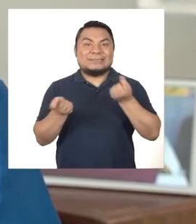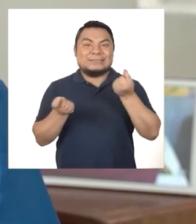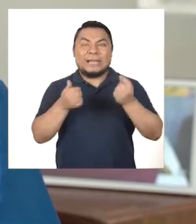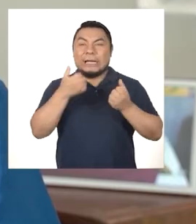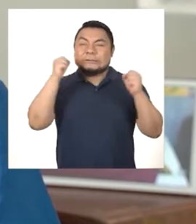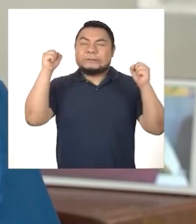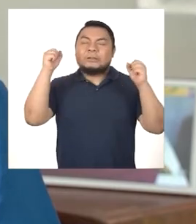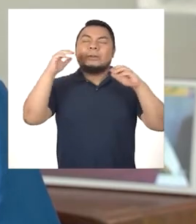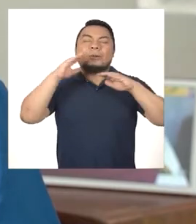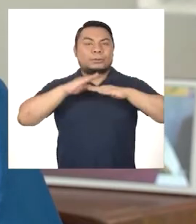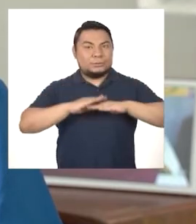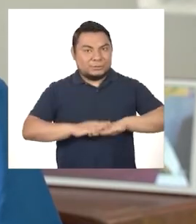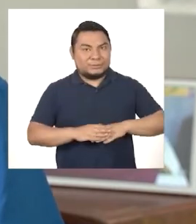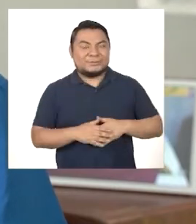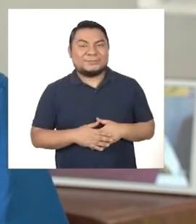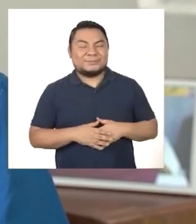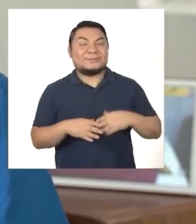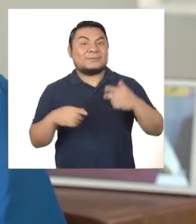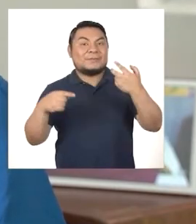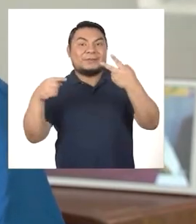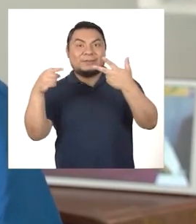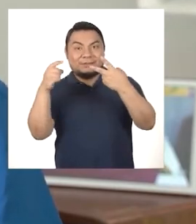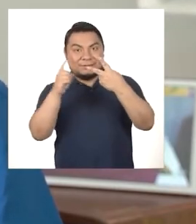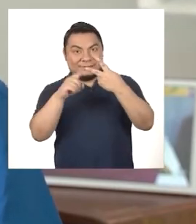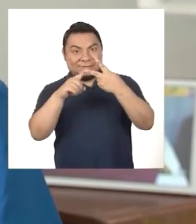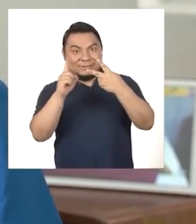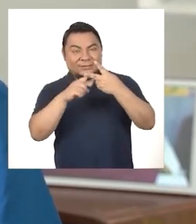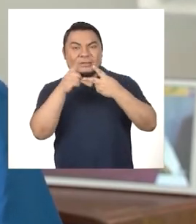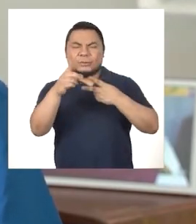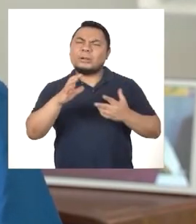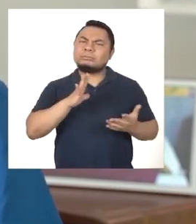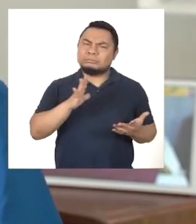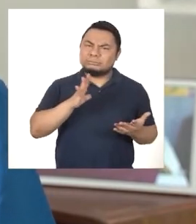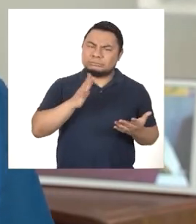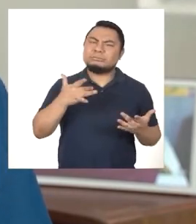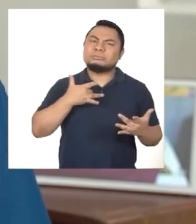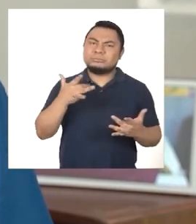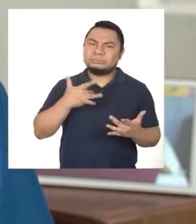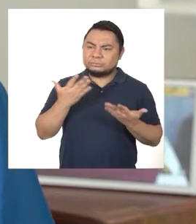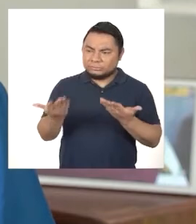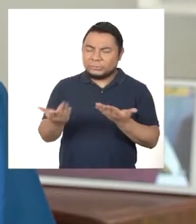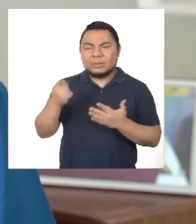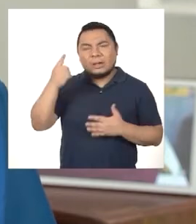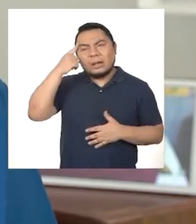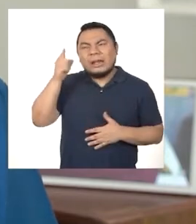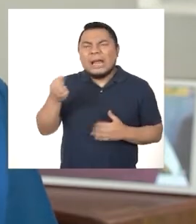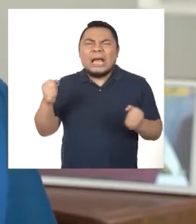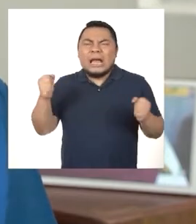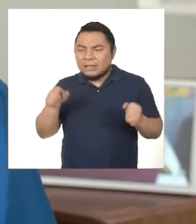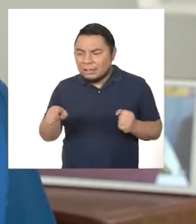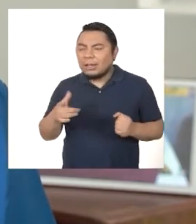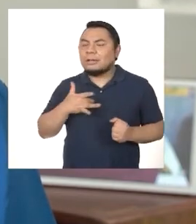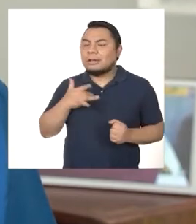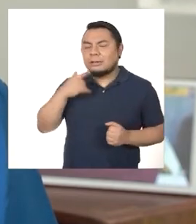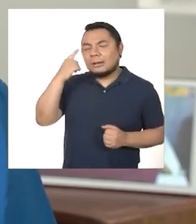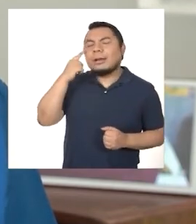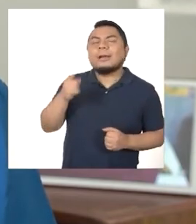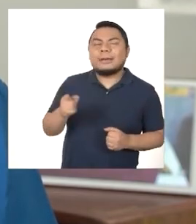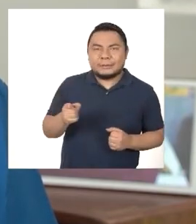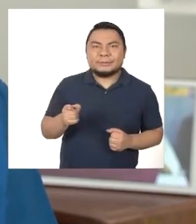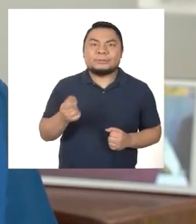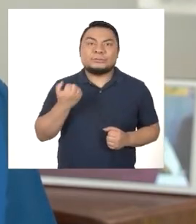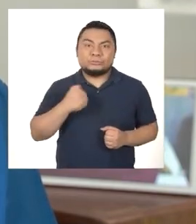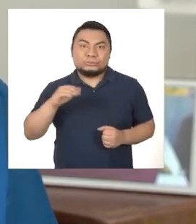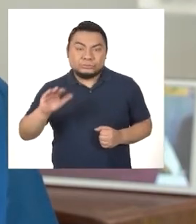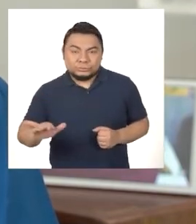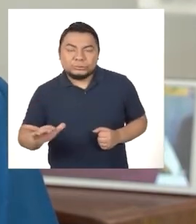nuestra impaciencia. En segundo lugar, ser empáticos, que consiste en aprender a ponernos en el lugar de la otra persona, que en este caso